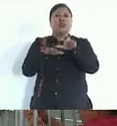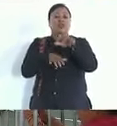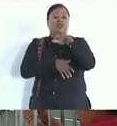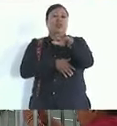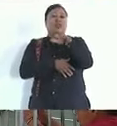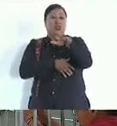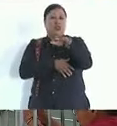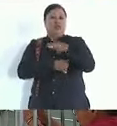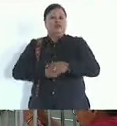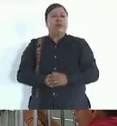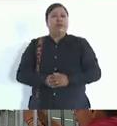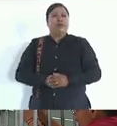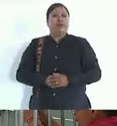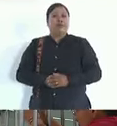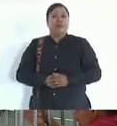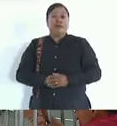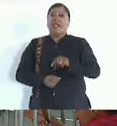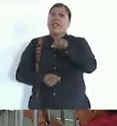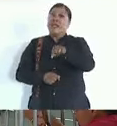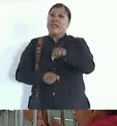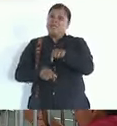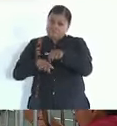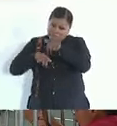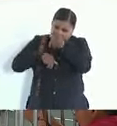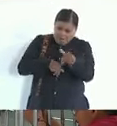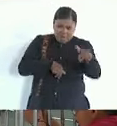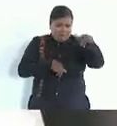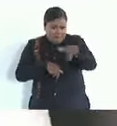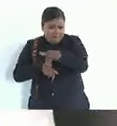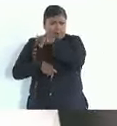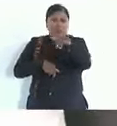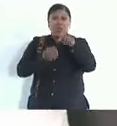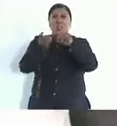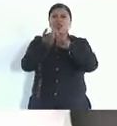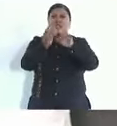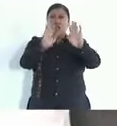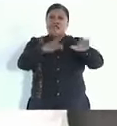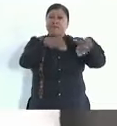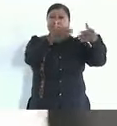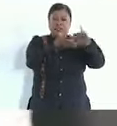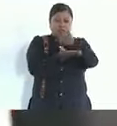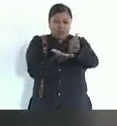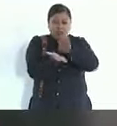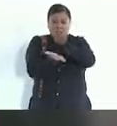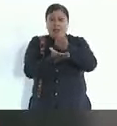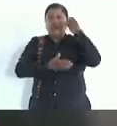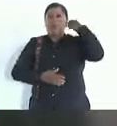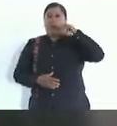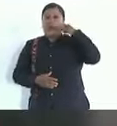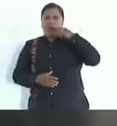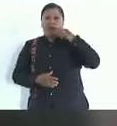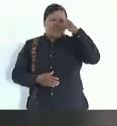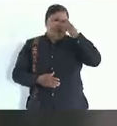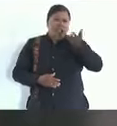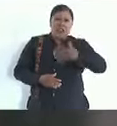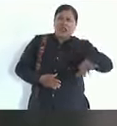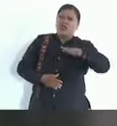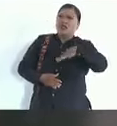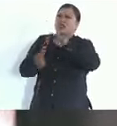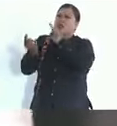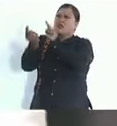1818, para dirigirse a la ciudad de Oaxaca en búsqueda de su hermana